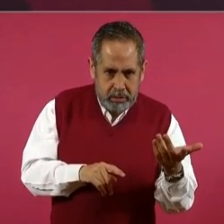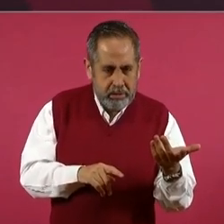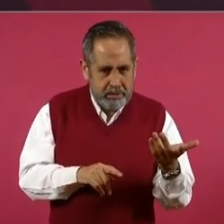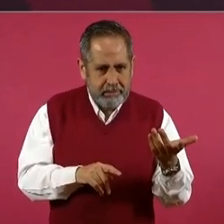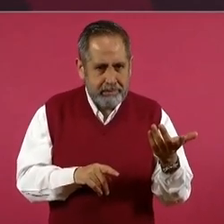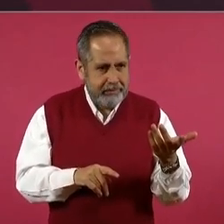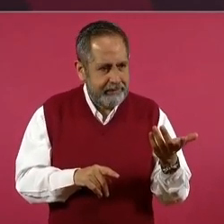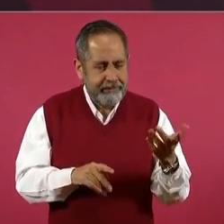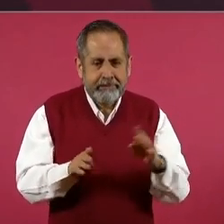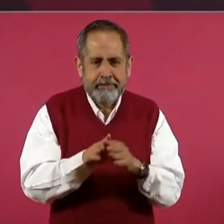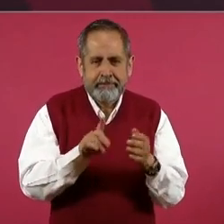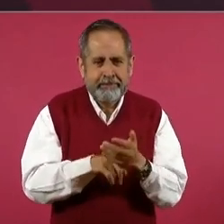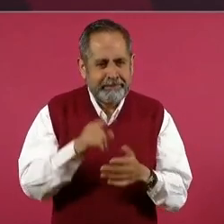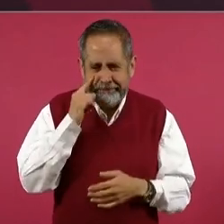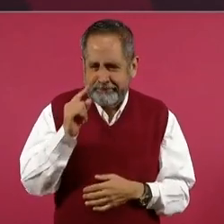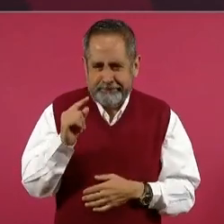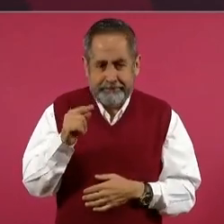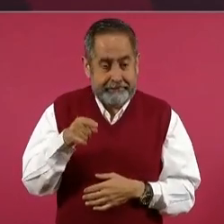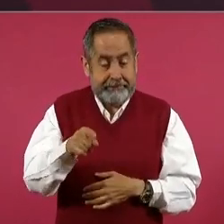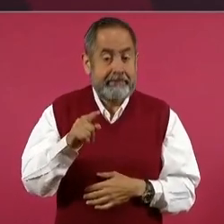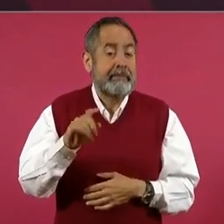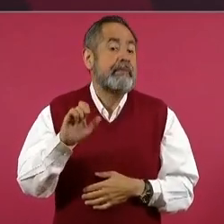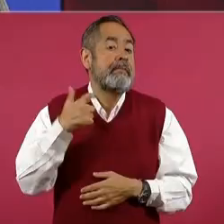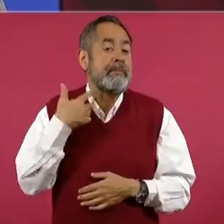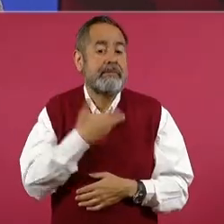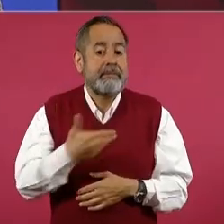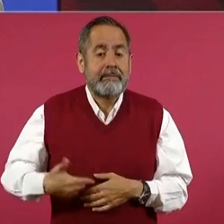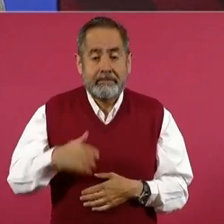en los últimos días de Calderón,